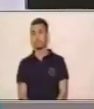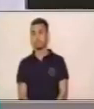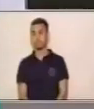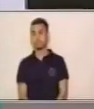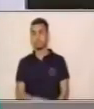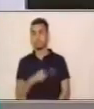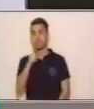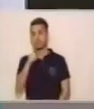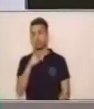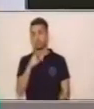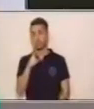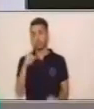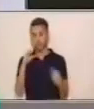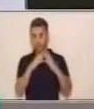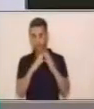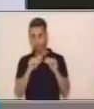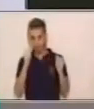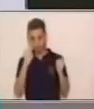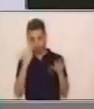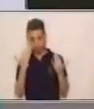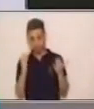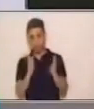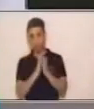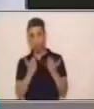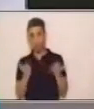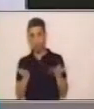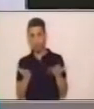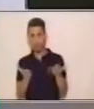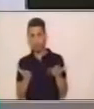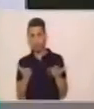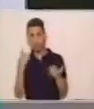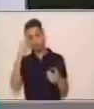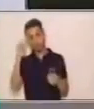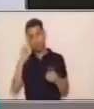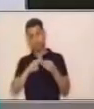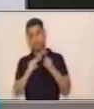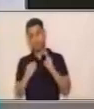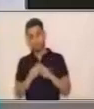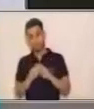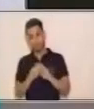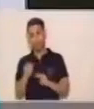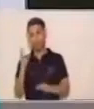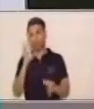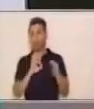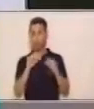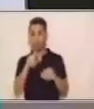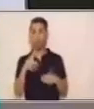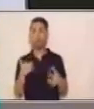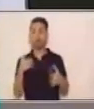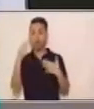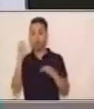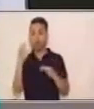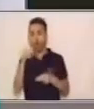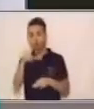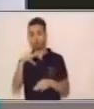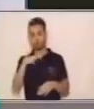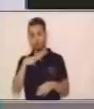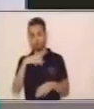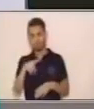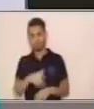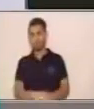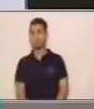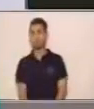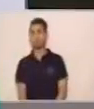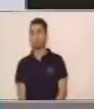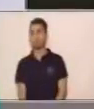tengas a la mano tu cuaderno de matemáticas o ya bien sea una hoja que tengas a la mano.